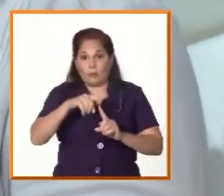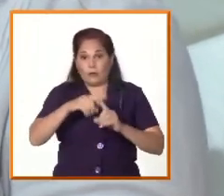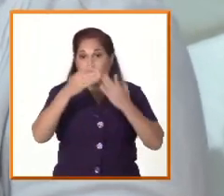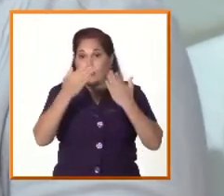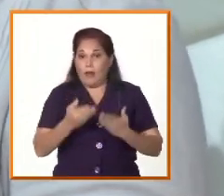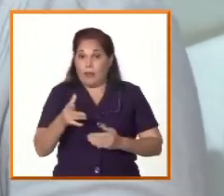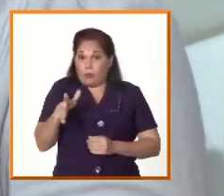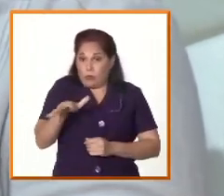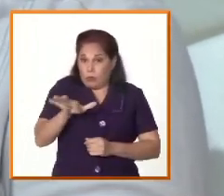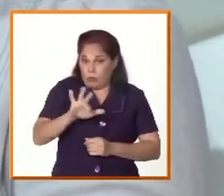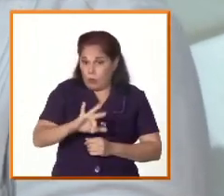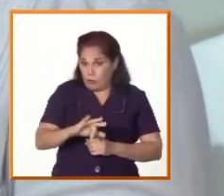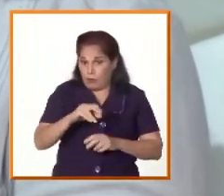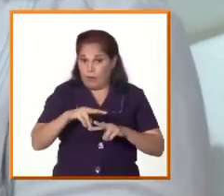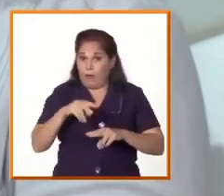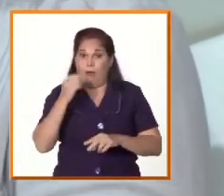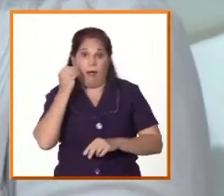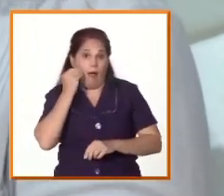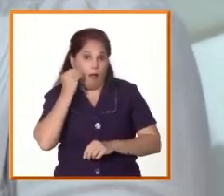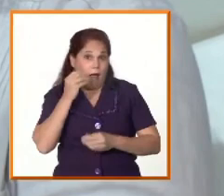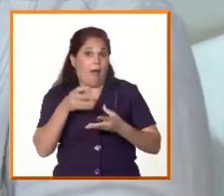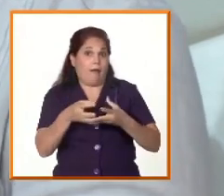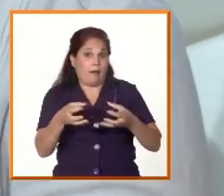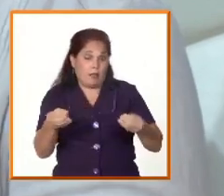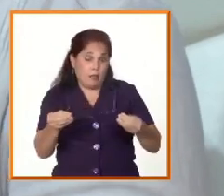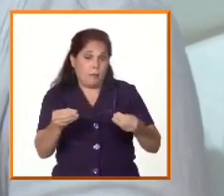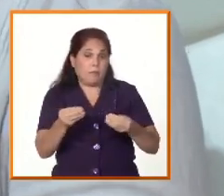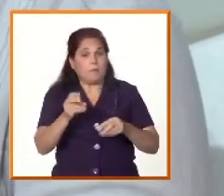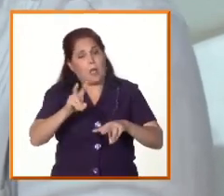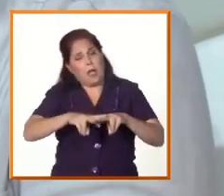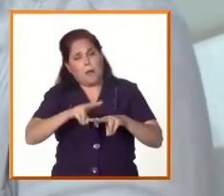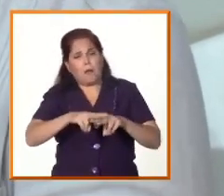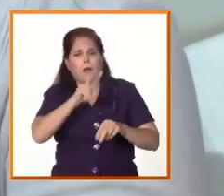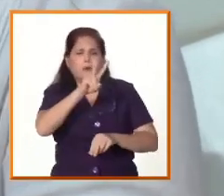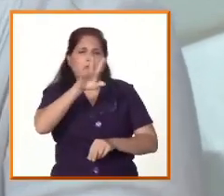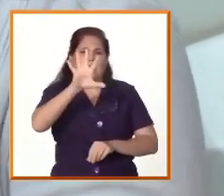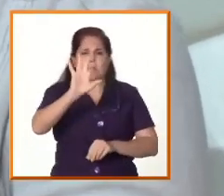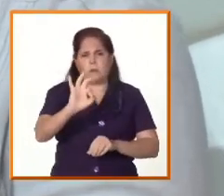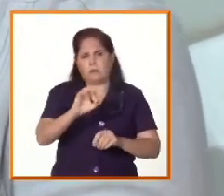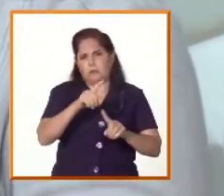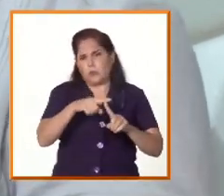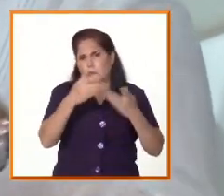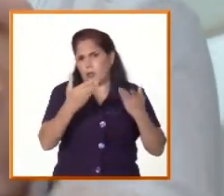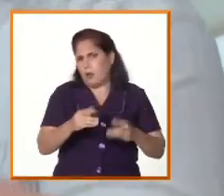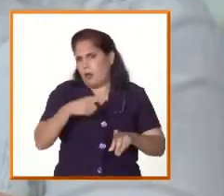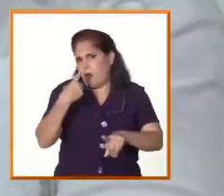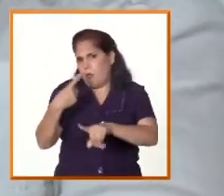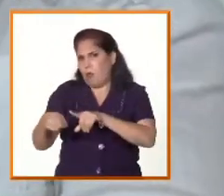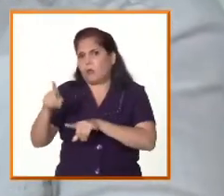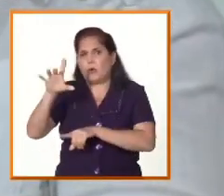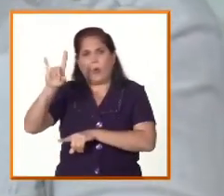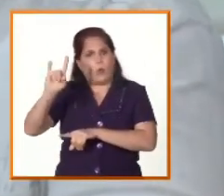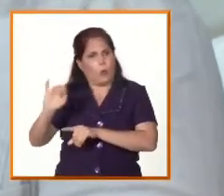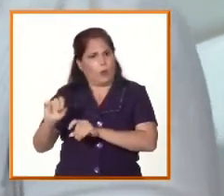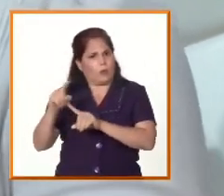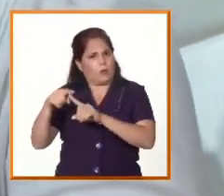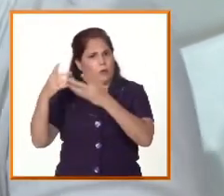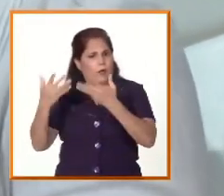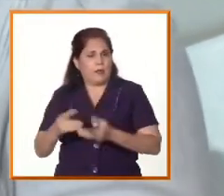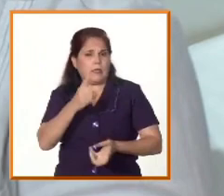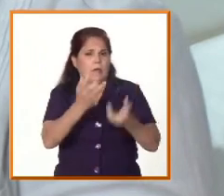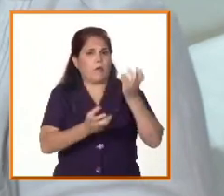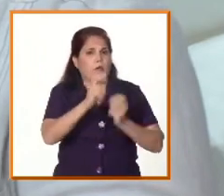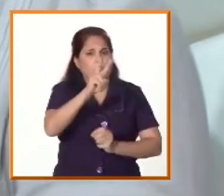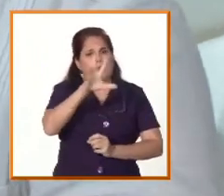harina por tanto habría que lograr la Habana uno produce 205 toneladas el otro produce 90 si en fuego 250